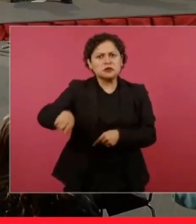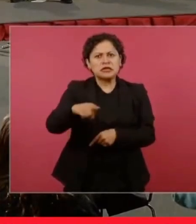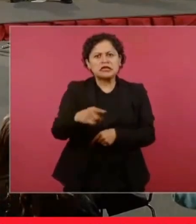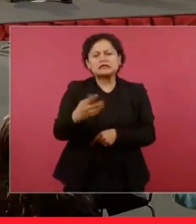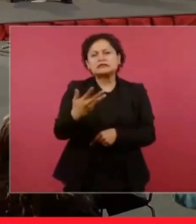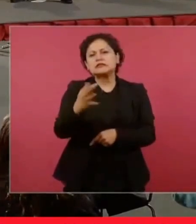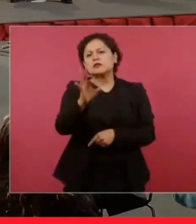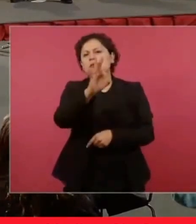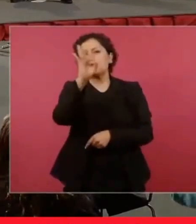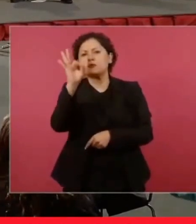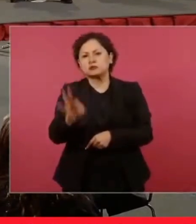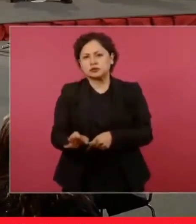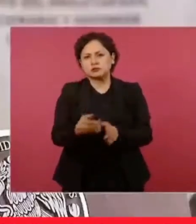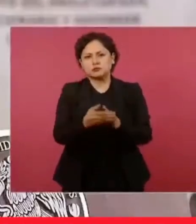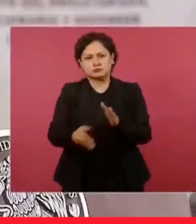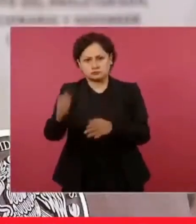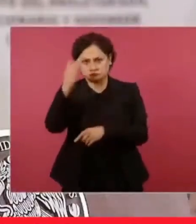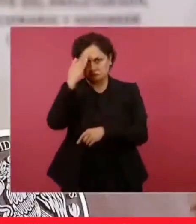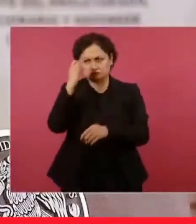tiempo. El resto,